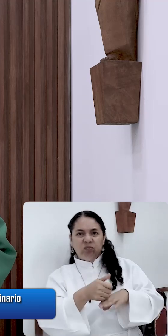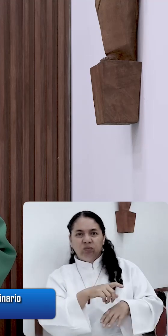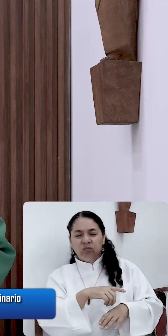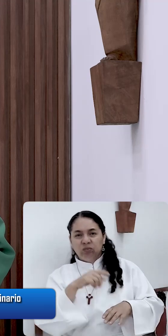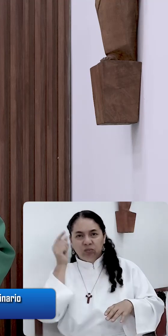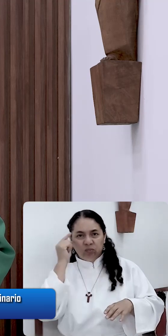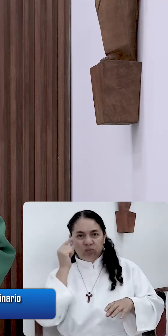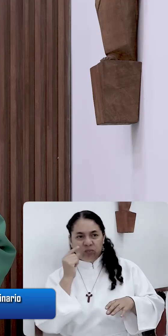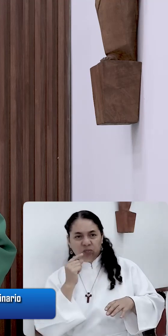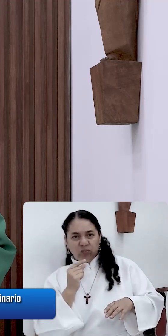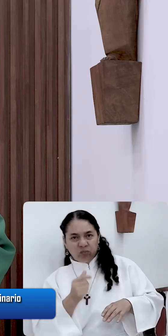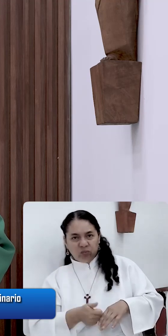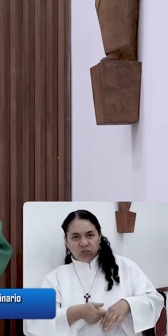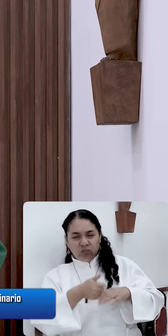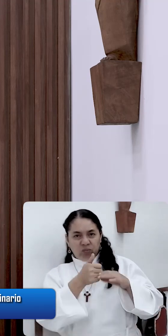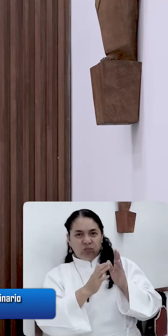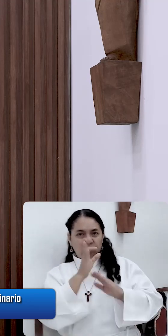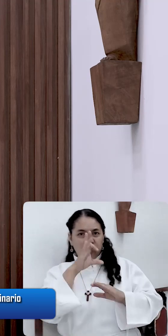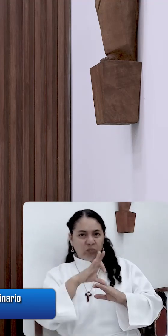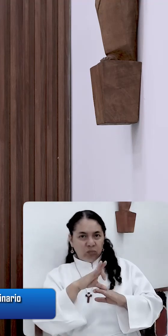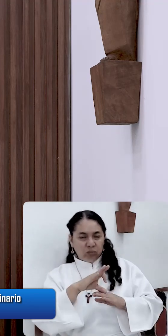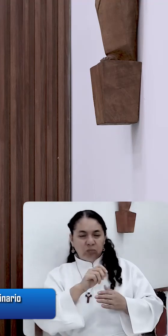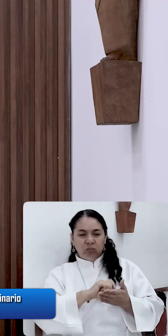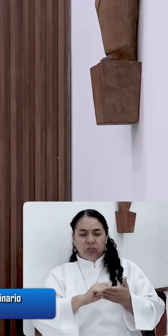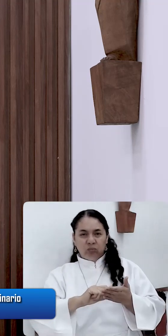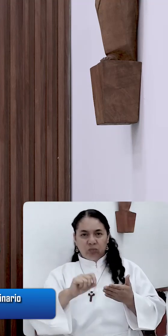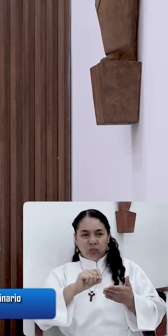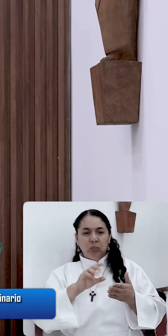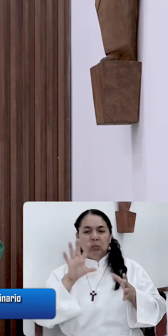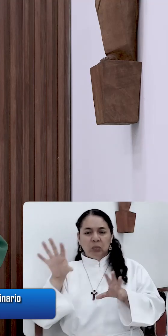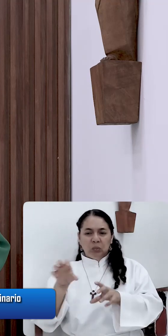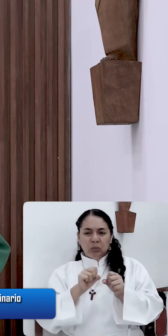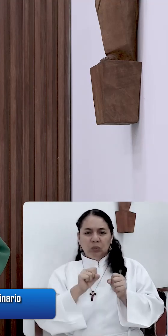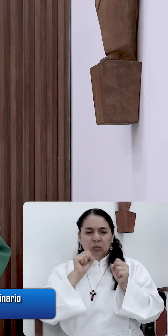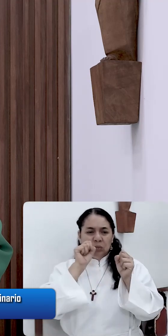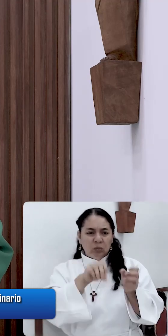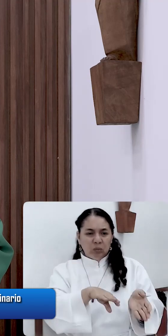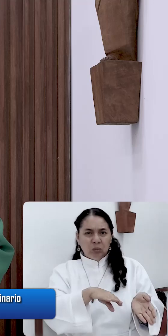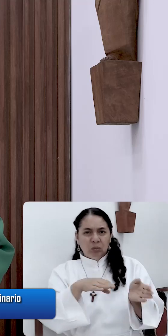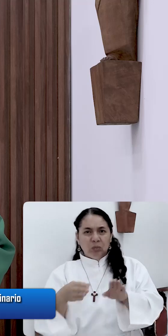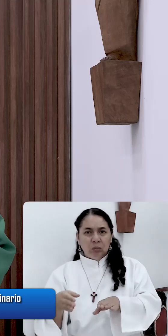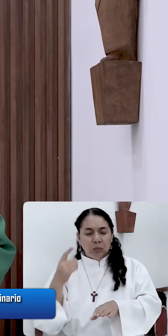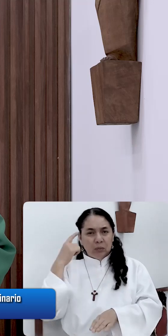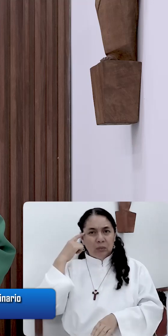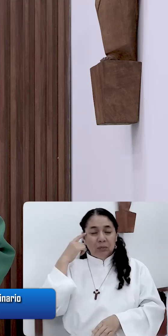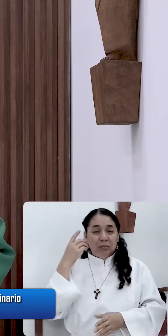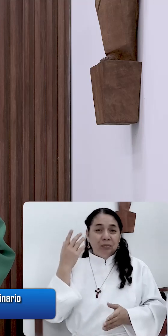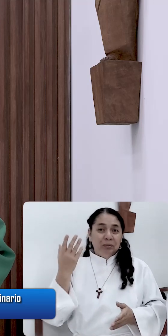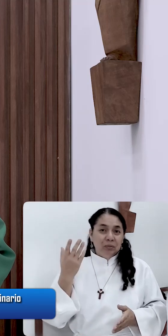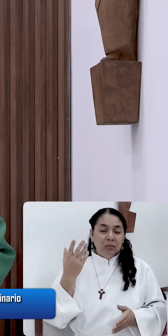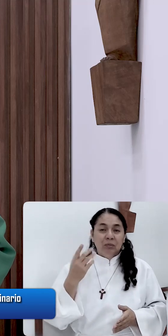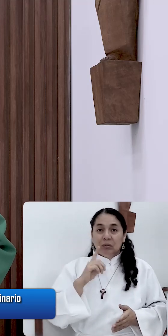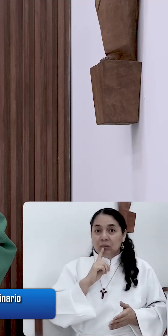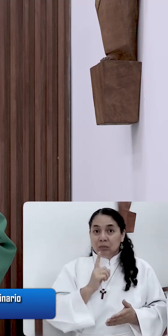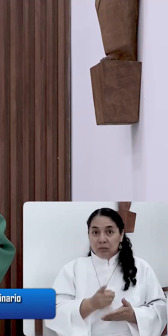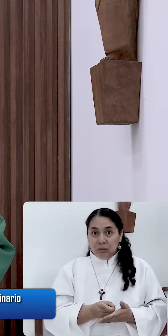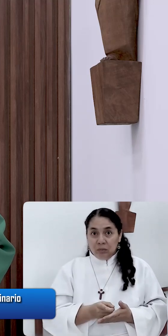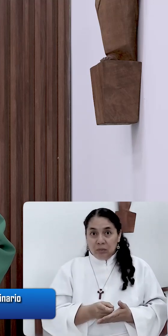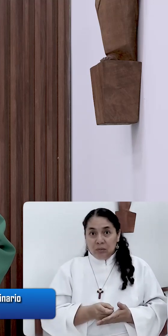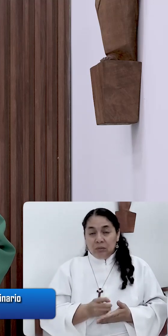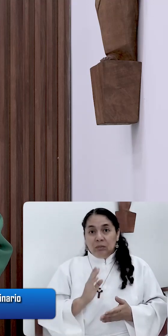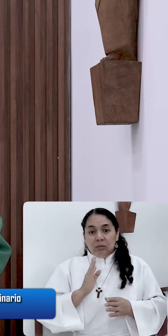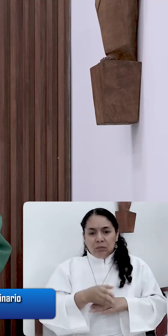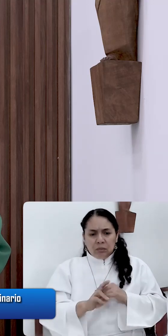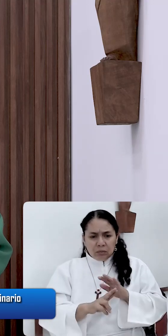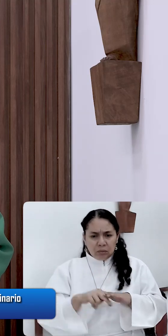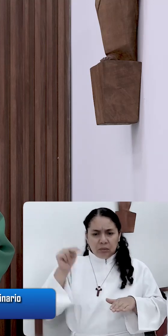los escribas. Un Mesías que va a ser entregado a la muerte. Imagínense ustedes. Lógicamente les habla de que